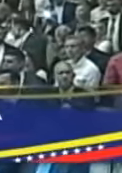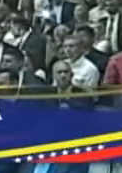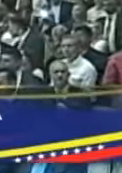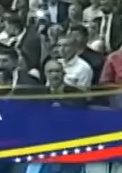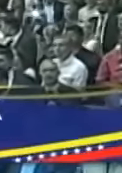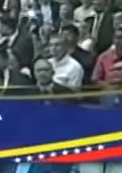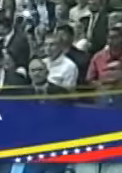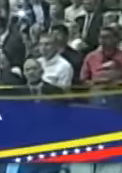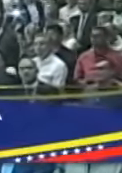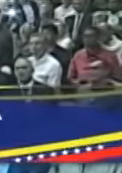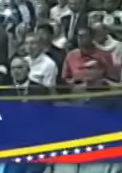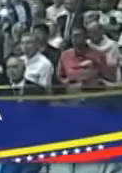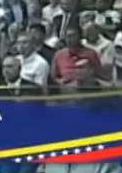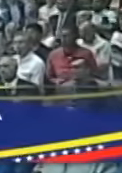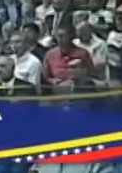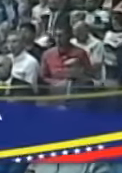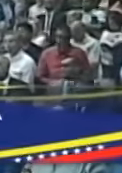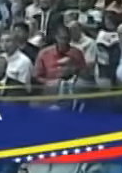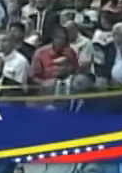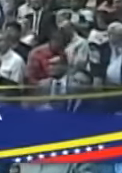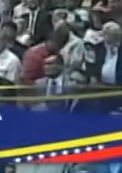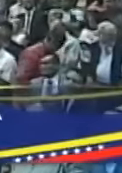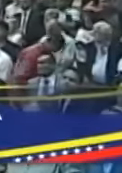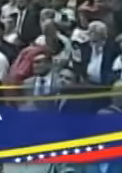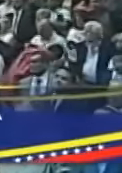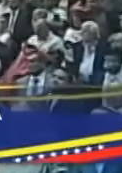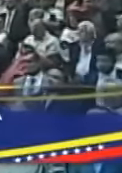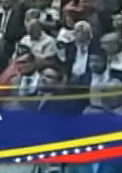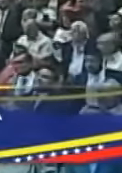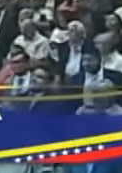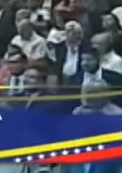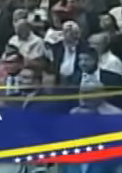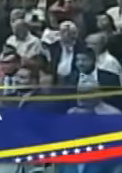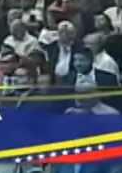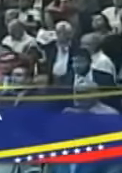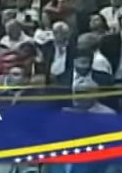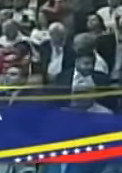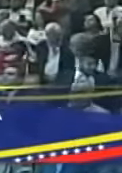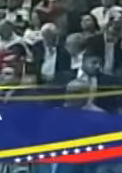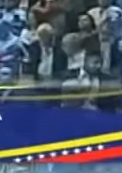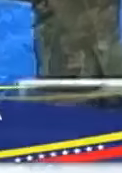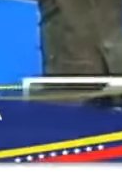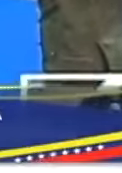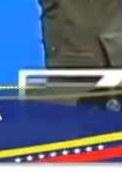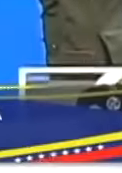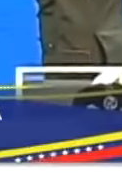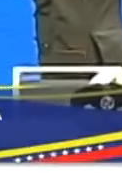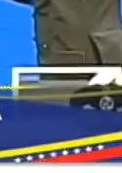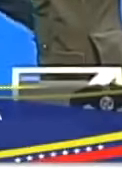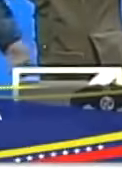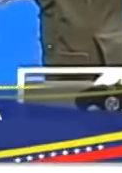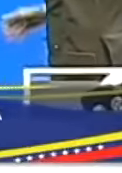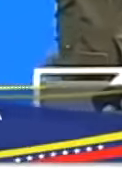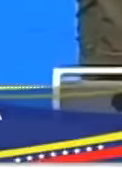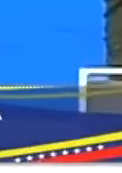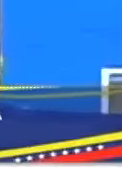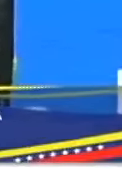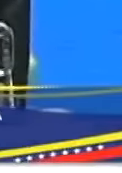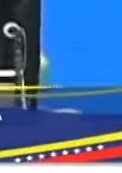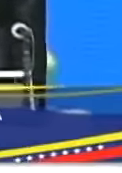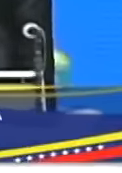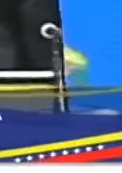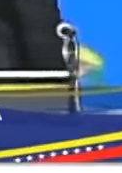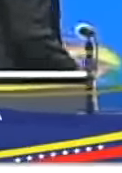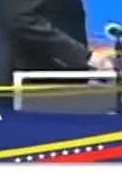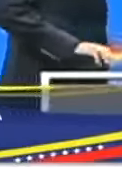legalidad internacional, continuará dando a conocer la verdad sobre esta disputa que data más de un siglo y donde solo